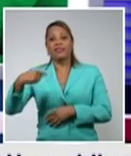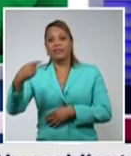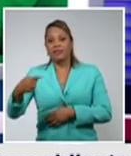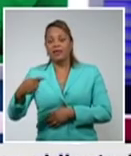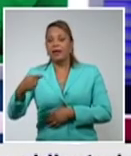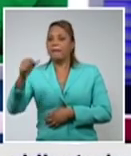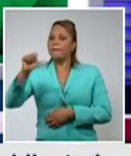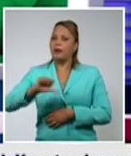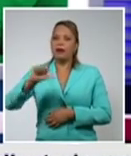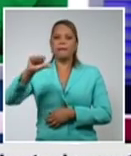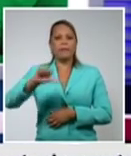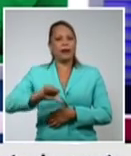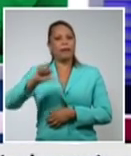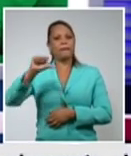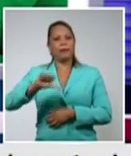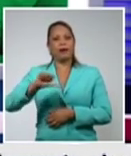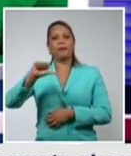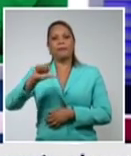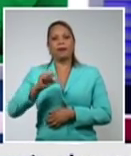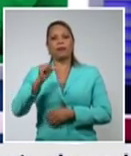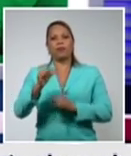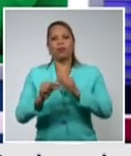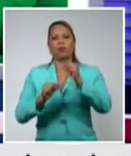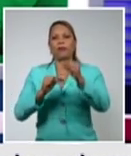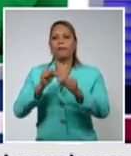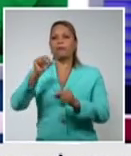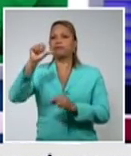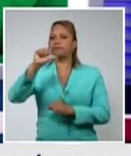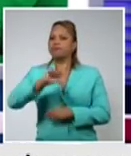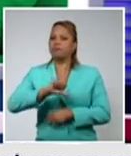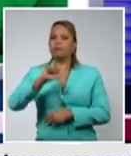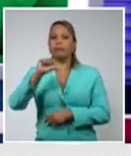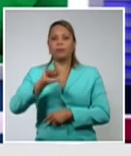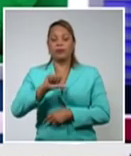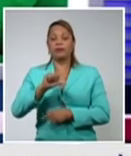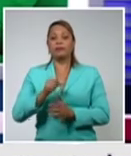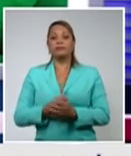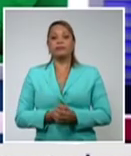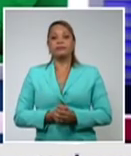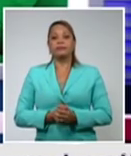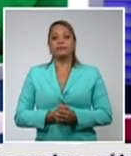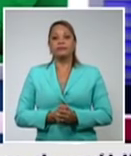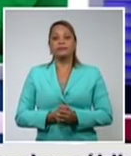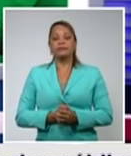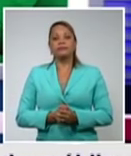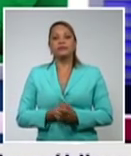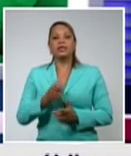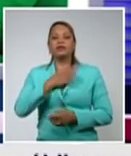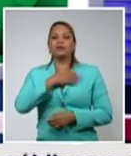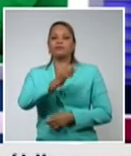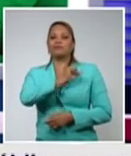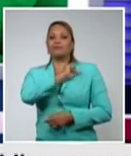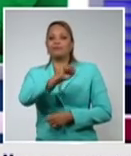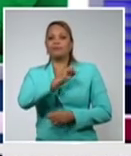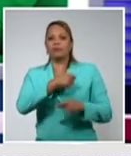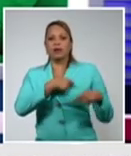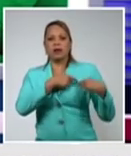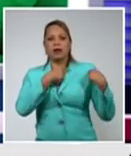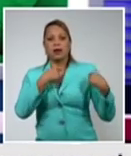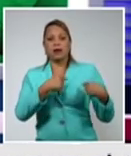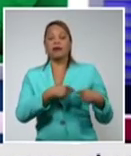desde el punto de vista clínico, radiológico y gasométrico, pues hace una parada cardíaca en